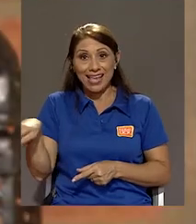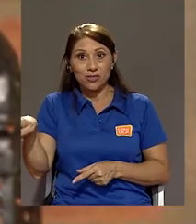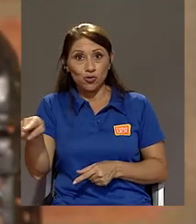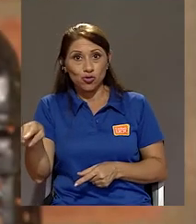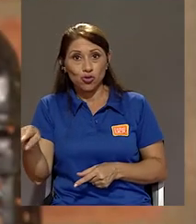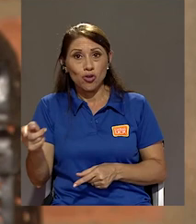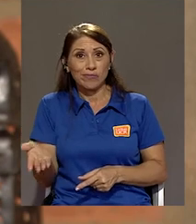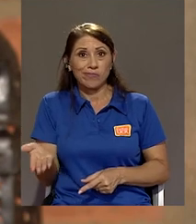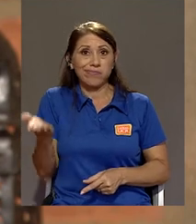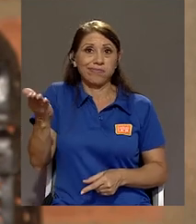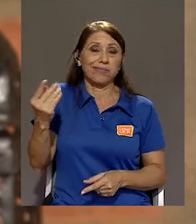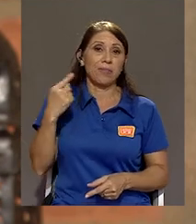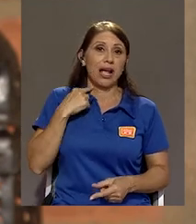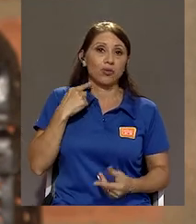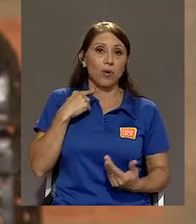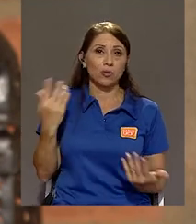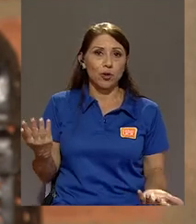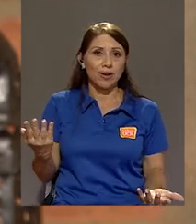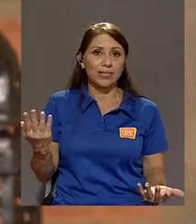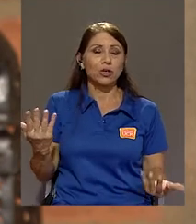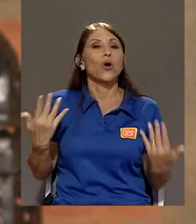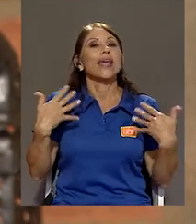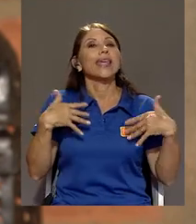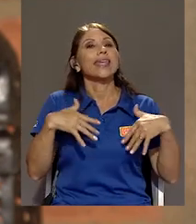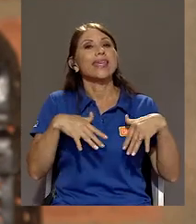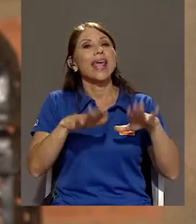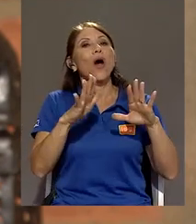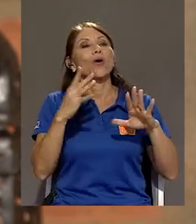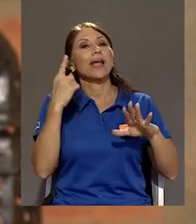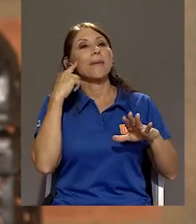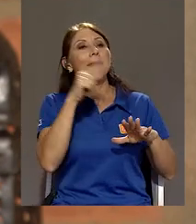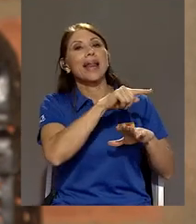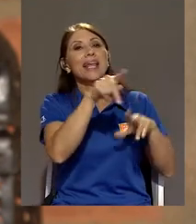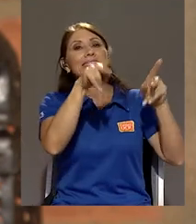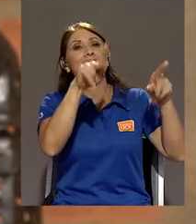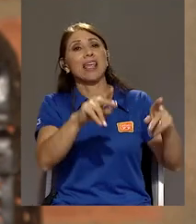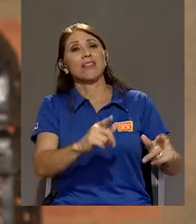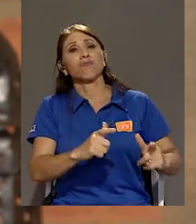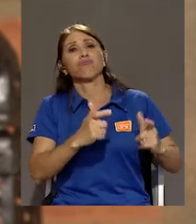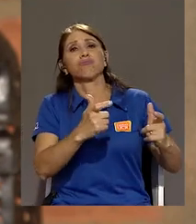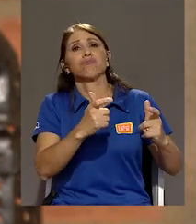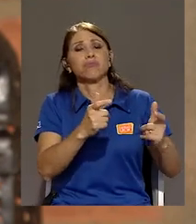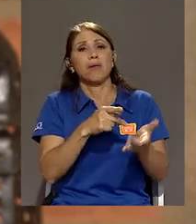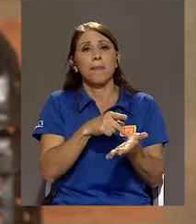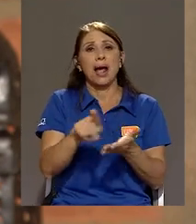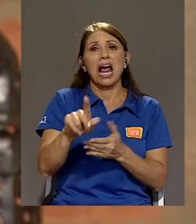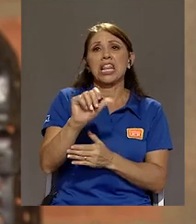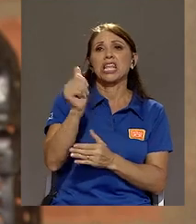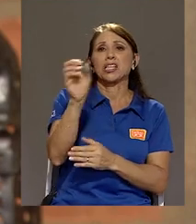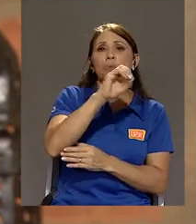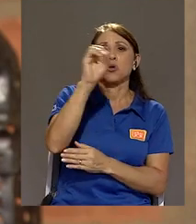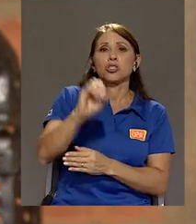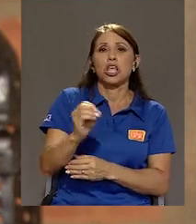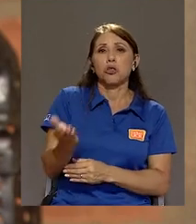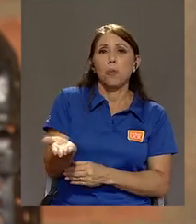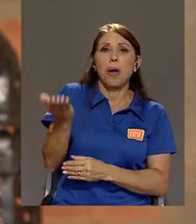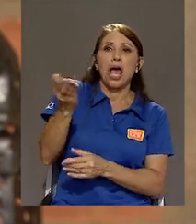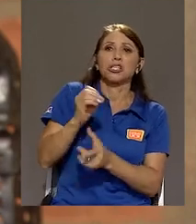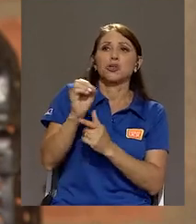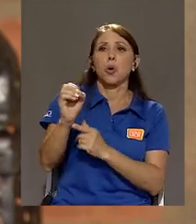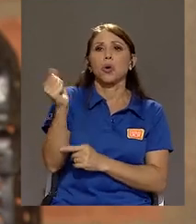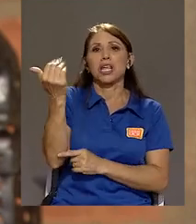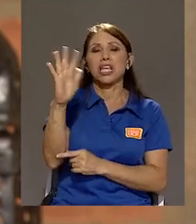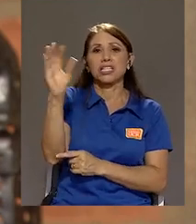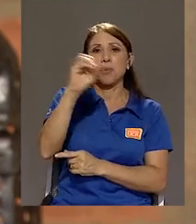van a subir mucho de precio y aunque para esa gente pagar 10, 15% más no los